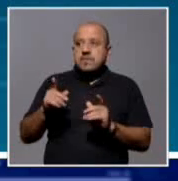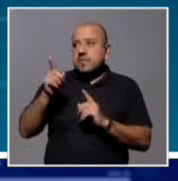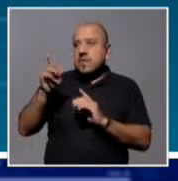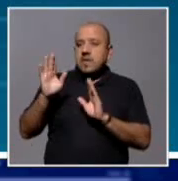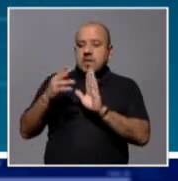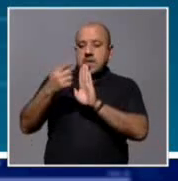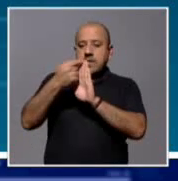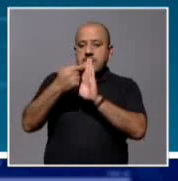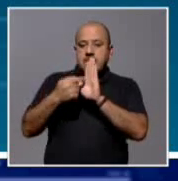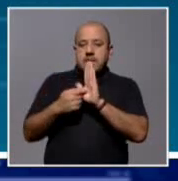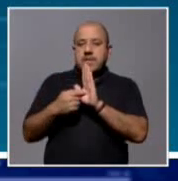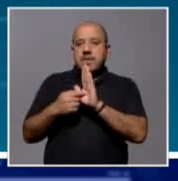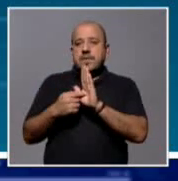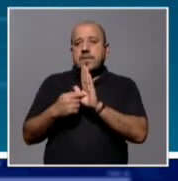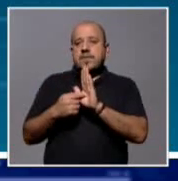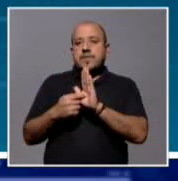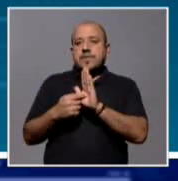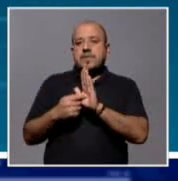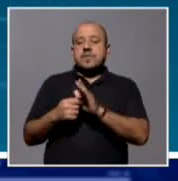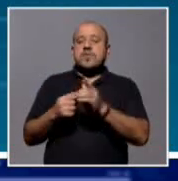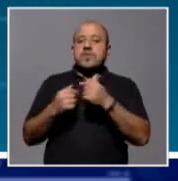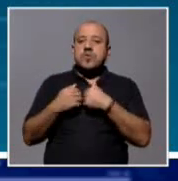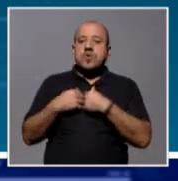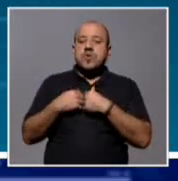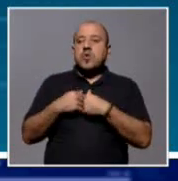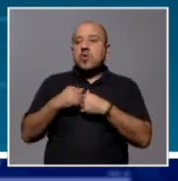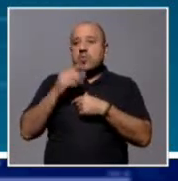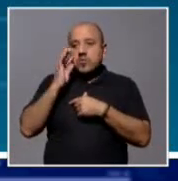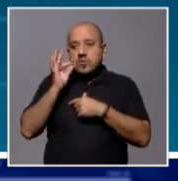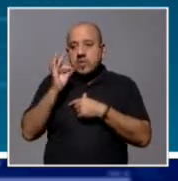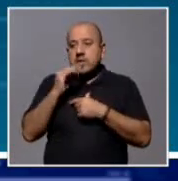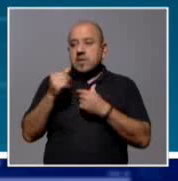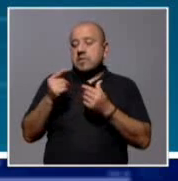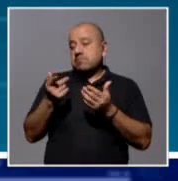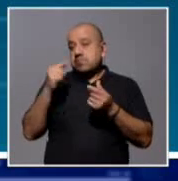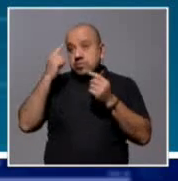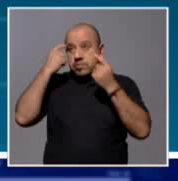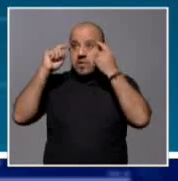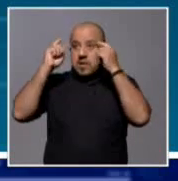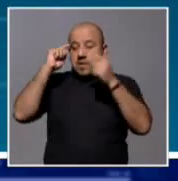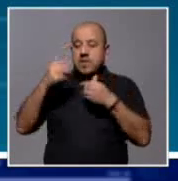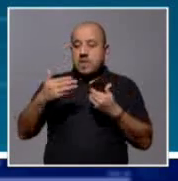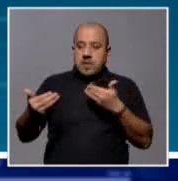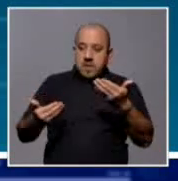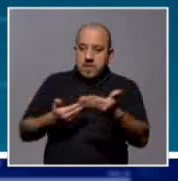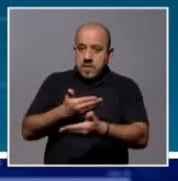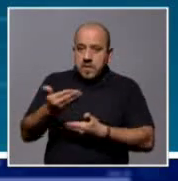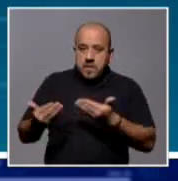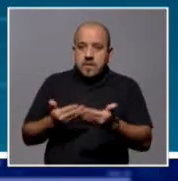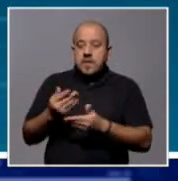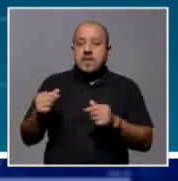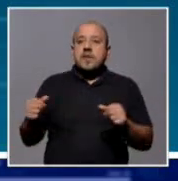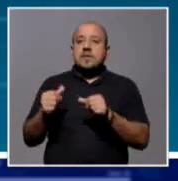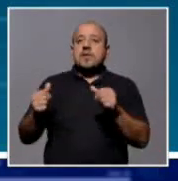lineamientos, tuvimos la posibilidad de intercambiar ideas con todos los que trabajamos aquí, y bueno, y